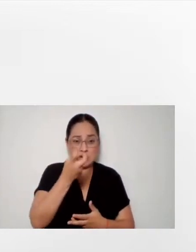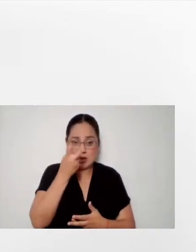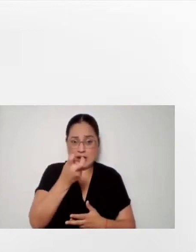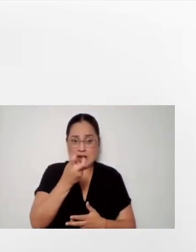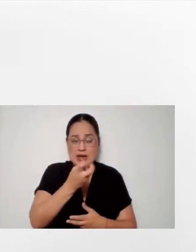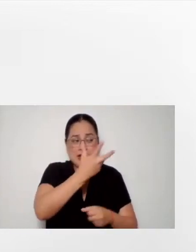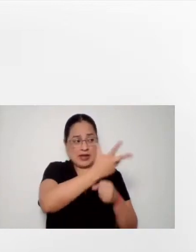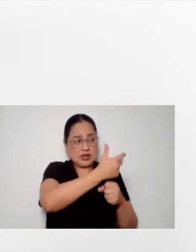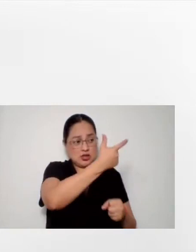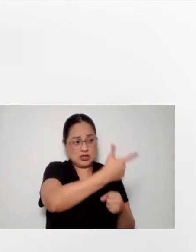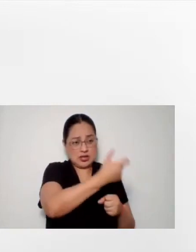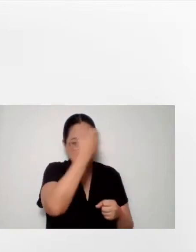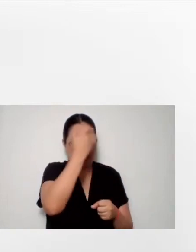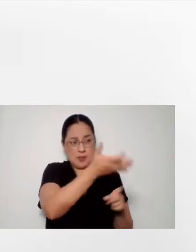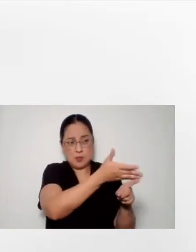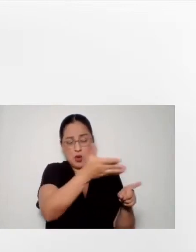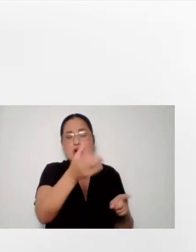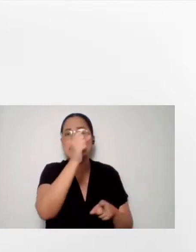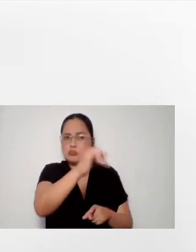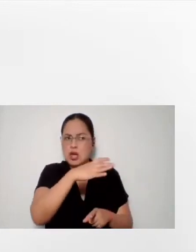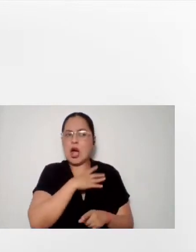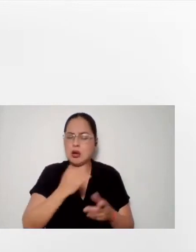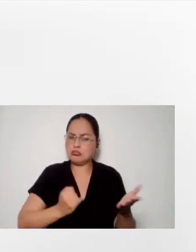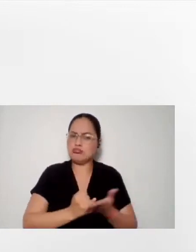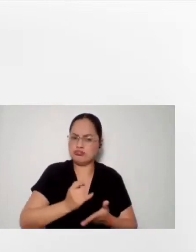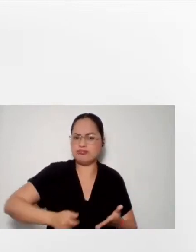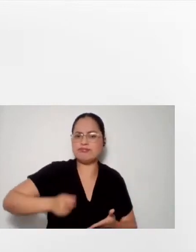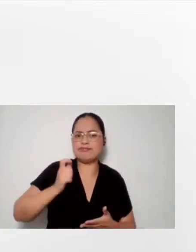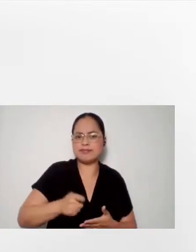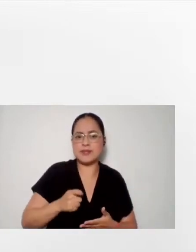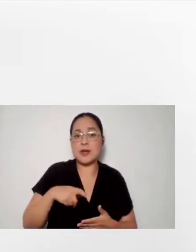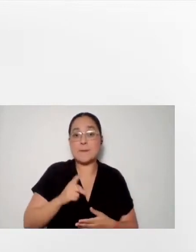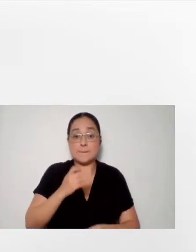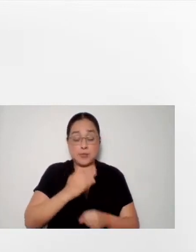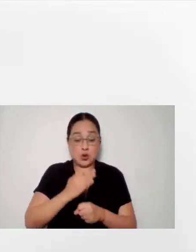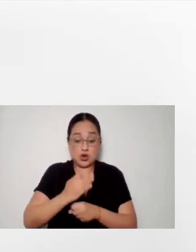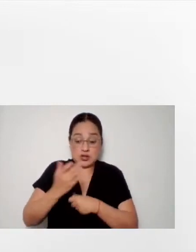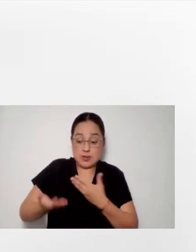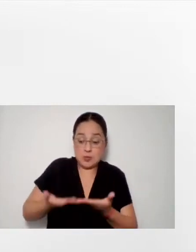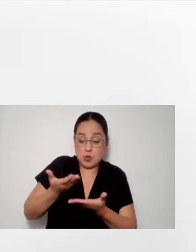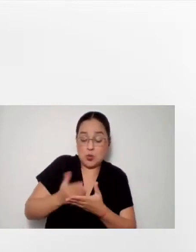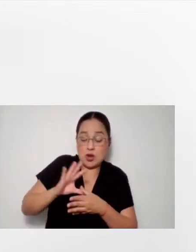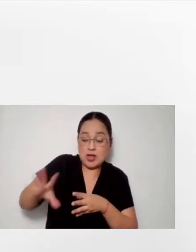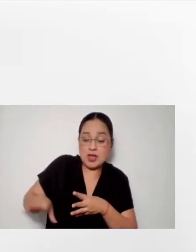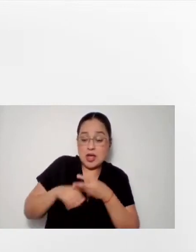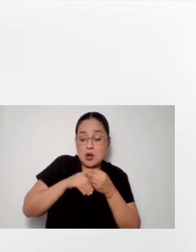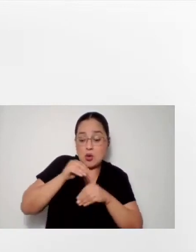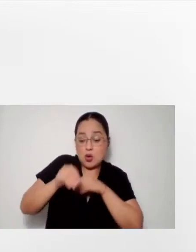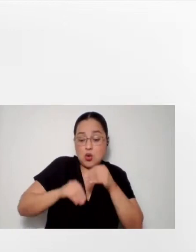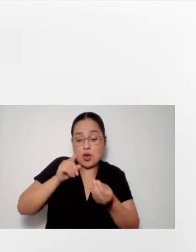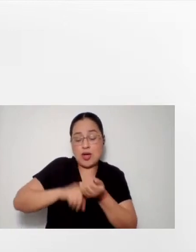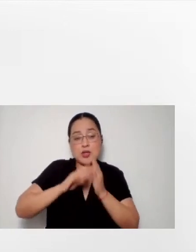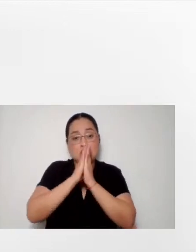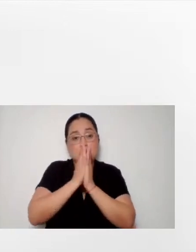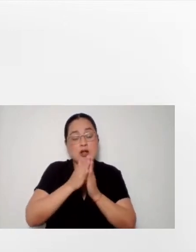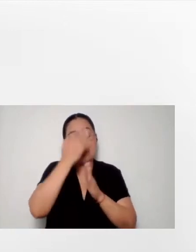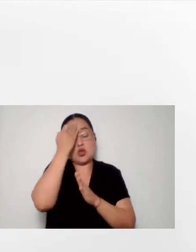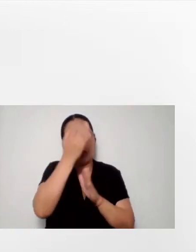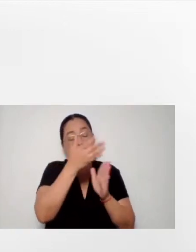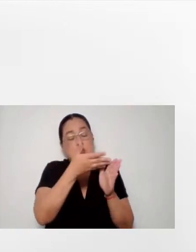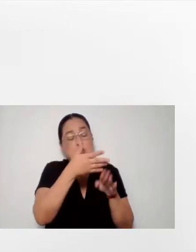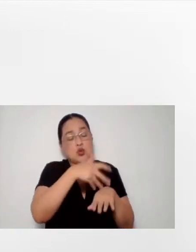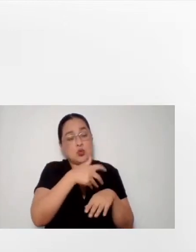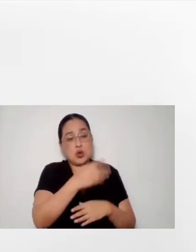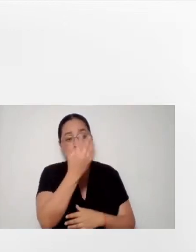5ª y 7ª época. Sin embargo, el proyecto prevé que sean a partir de la 9ª época. Y